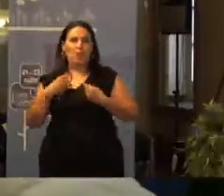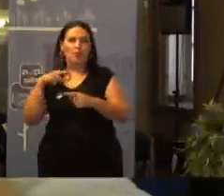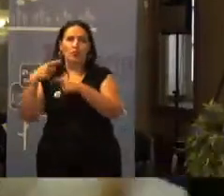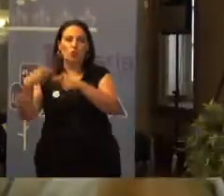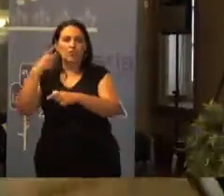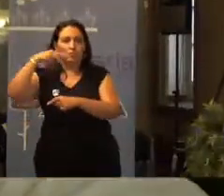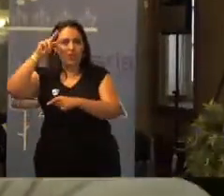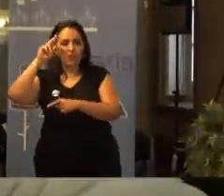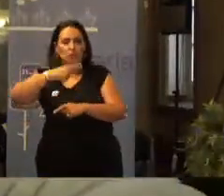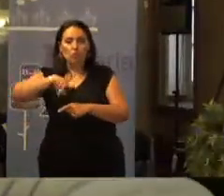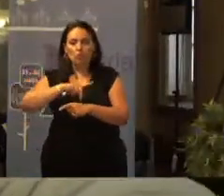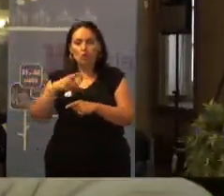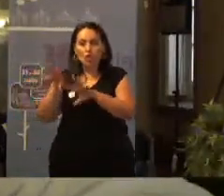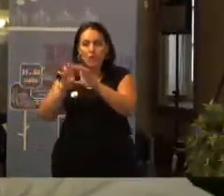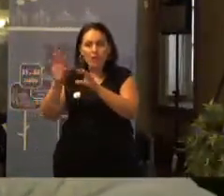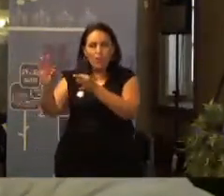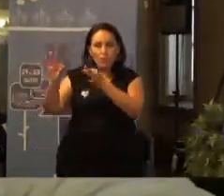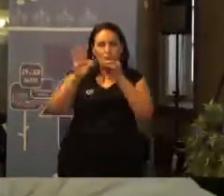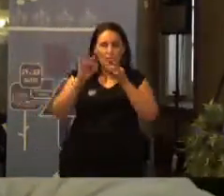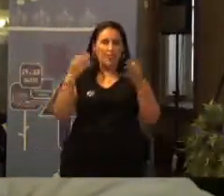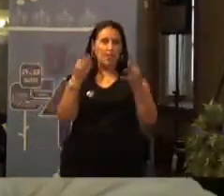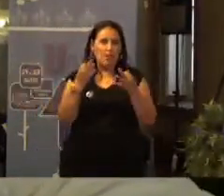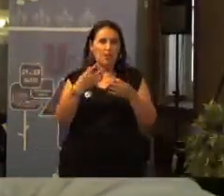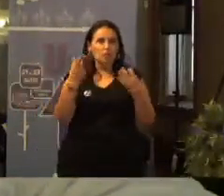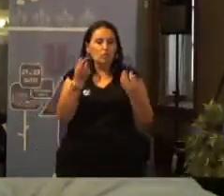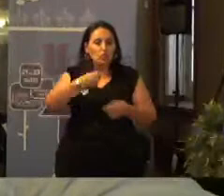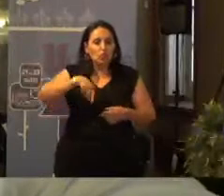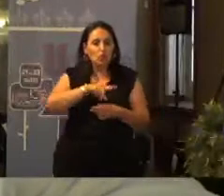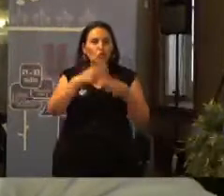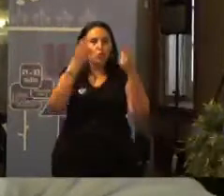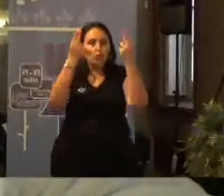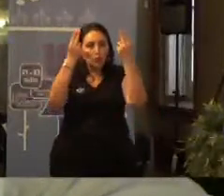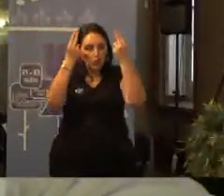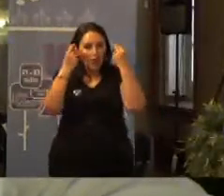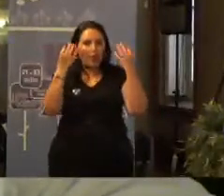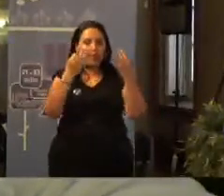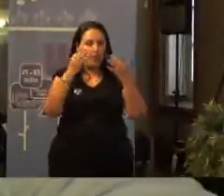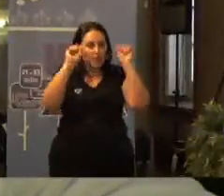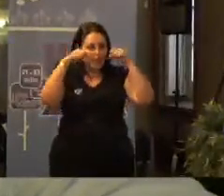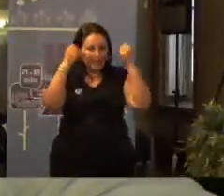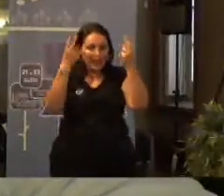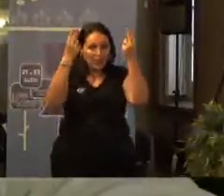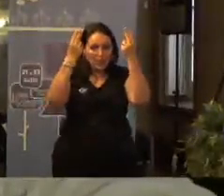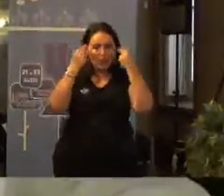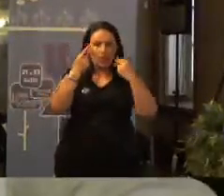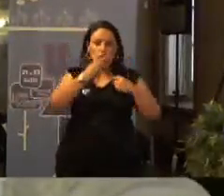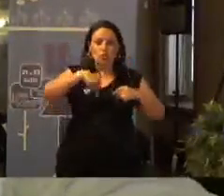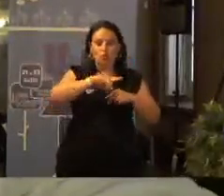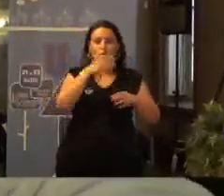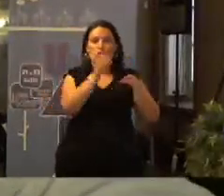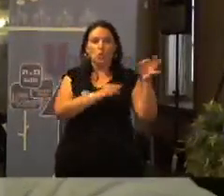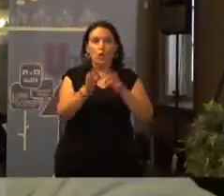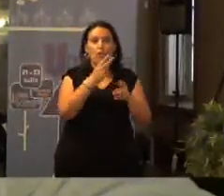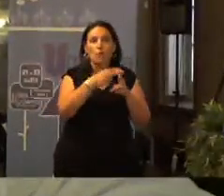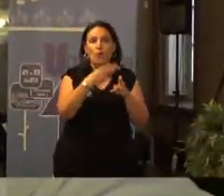temos nós que aprender todos os días. Ese é o exercicio de humildade que temos que facer todos os que estamos en organizacións políticas, e non nos facemos salvo